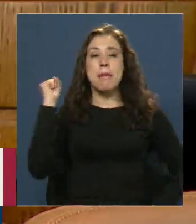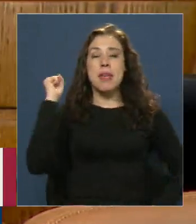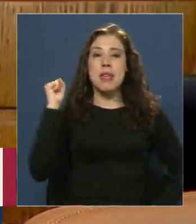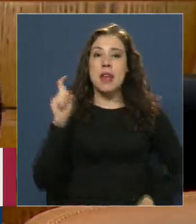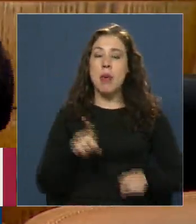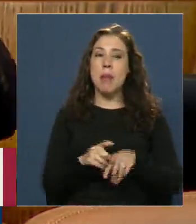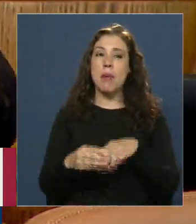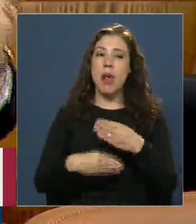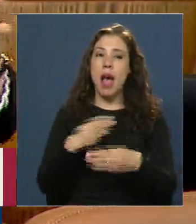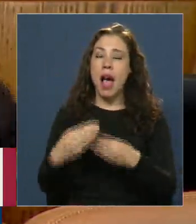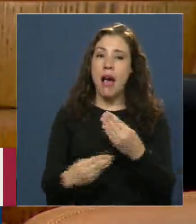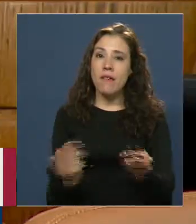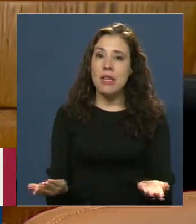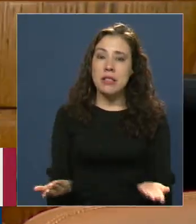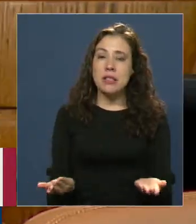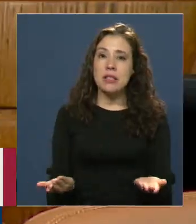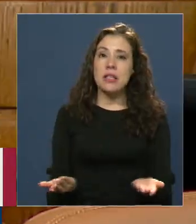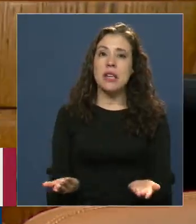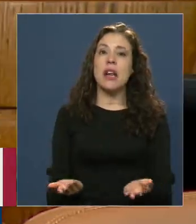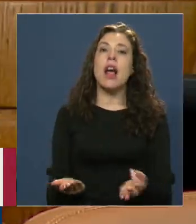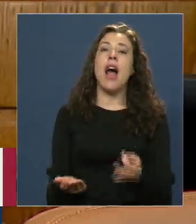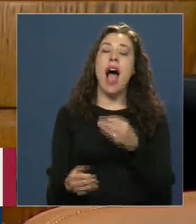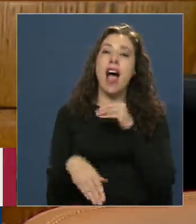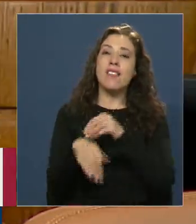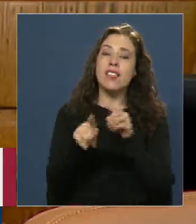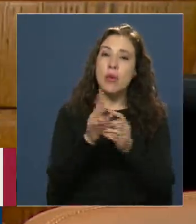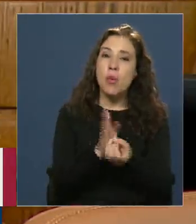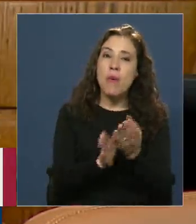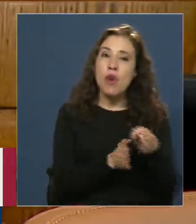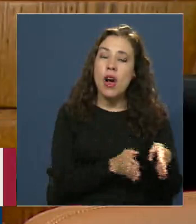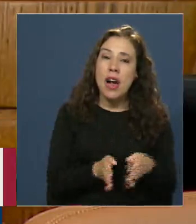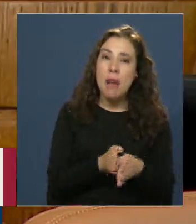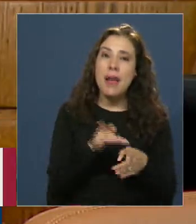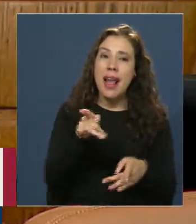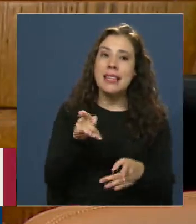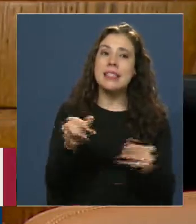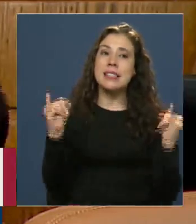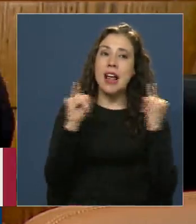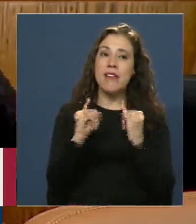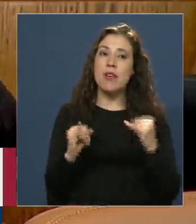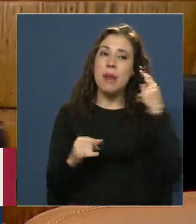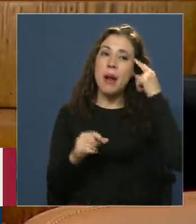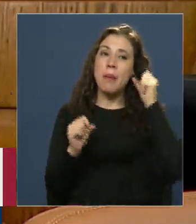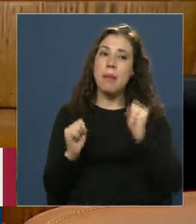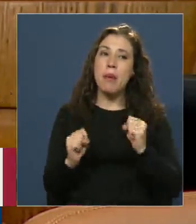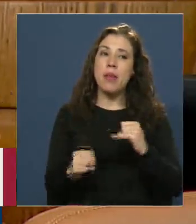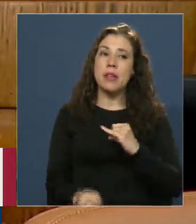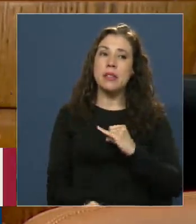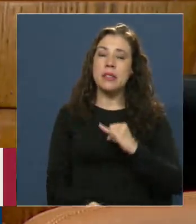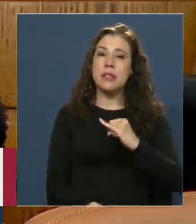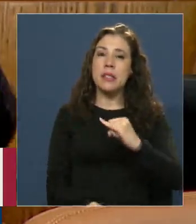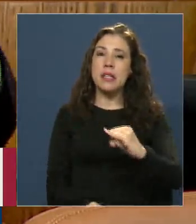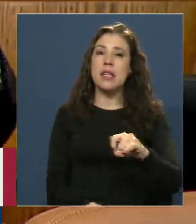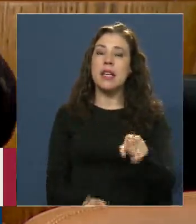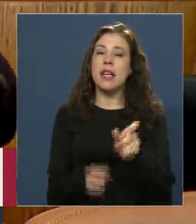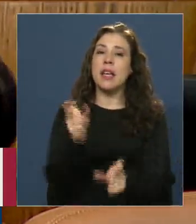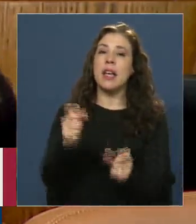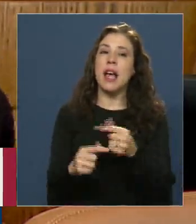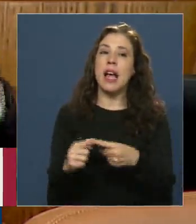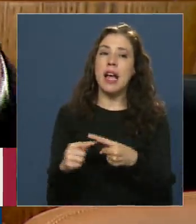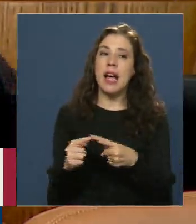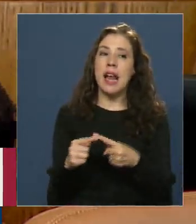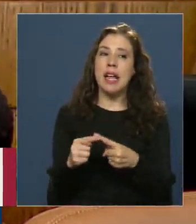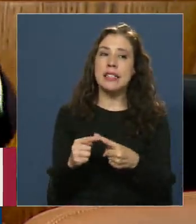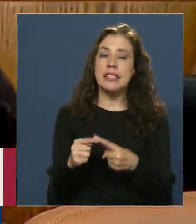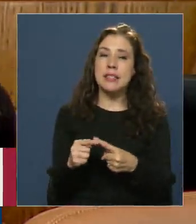estos pasos, por insinuar estos caminos. Creo que por ahí es la vía para poder mantener que esta clase media, que sea